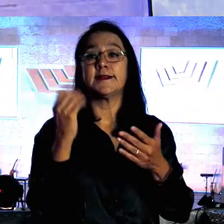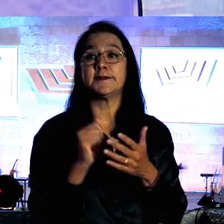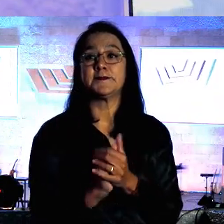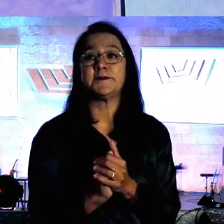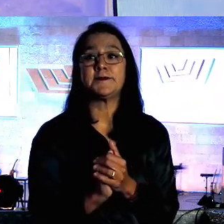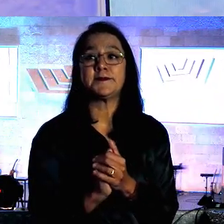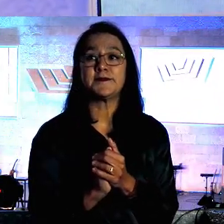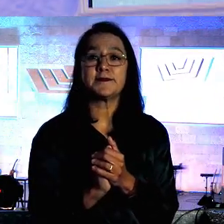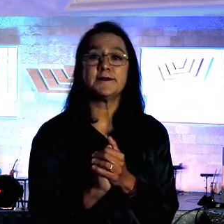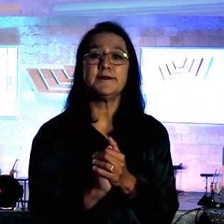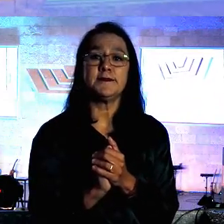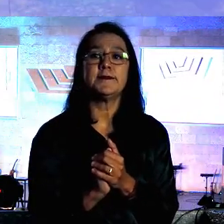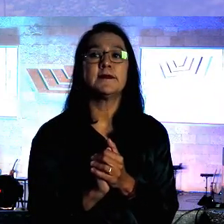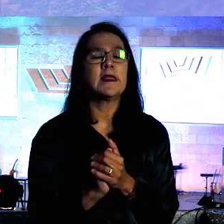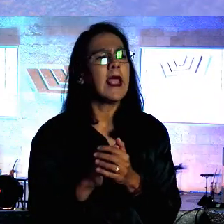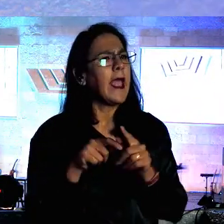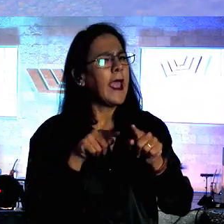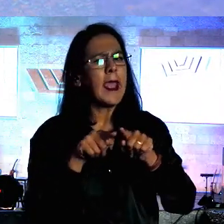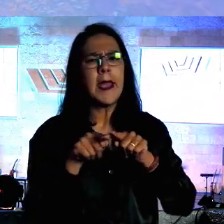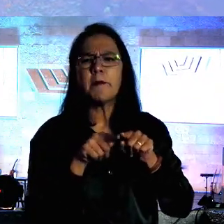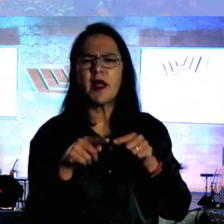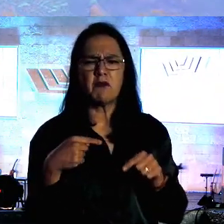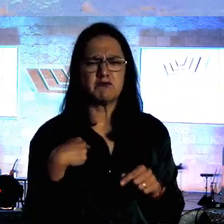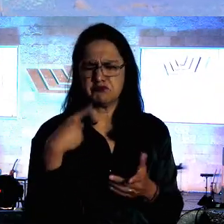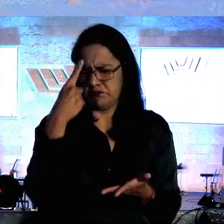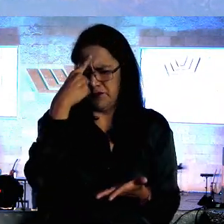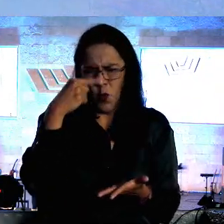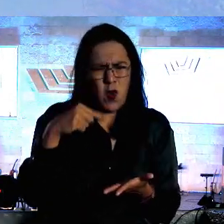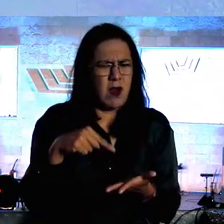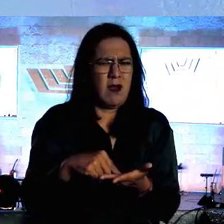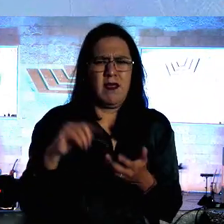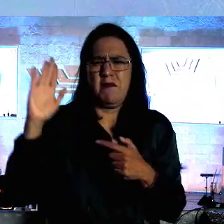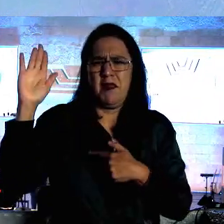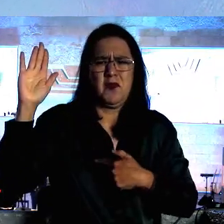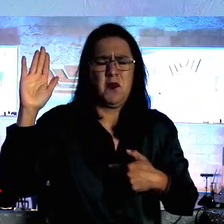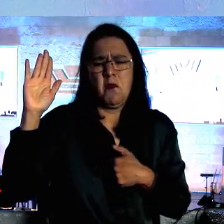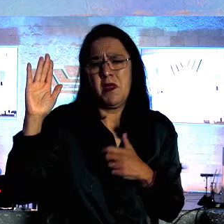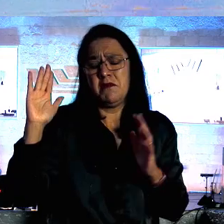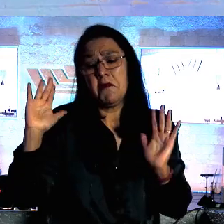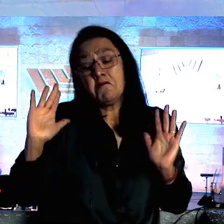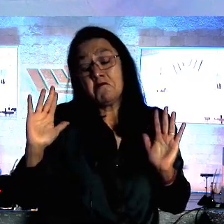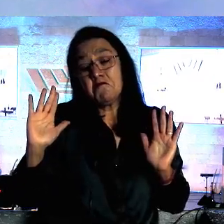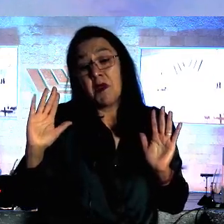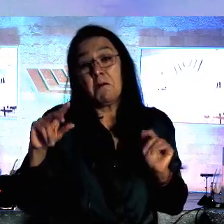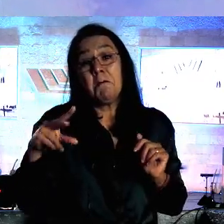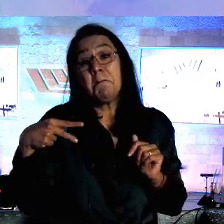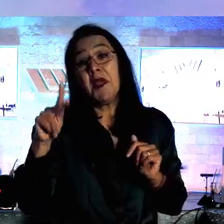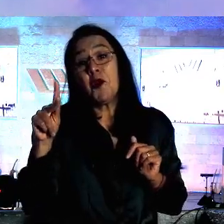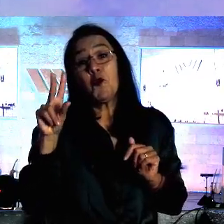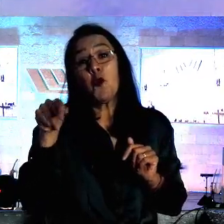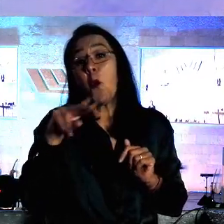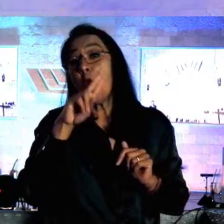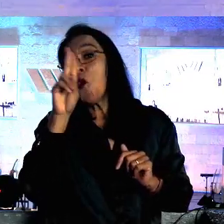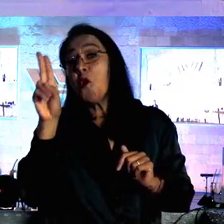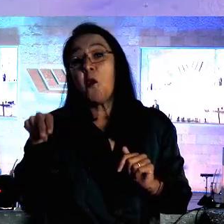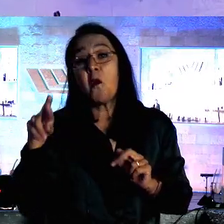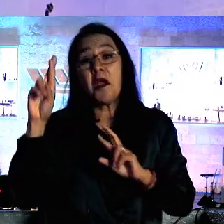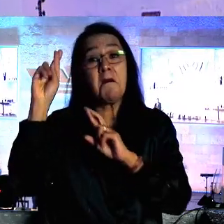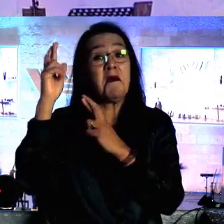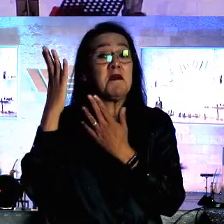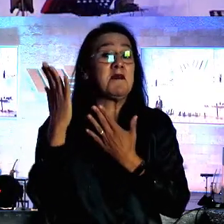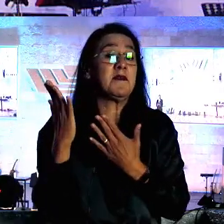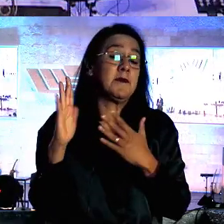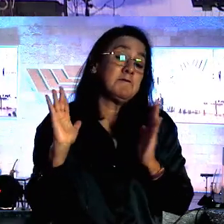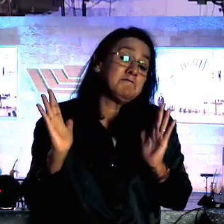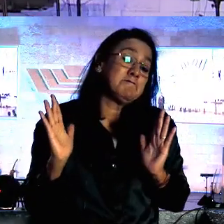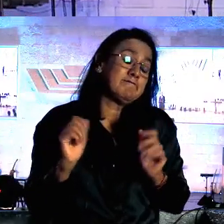Hay gente que dice, no hermano, yo no creo en las promesas. También tienes todo el derecho de no creer. Nunca las vas a recibir. Así de sencillo, ¿verdad?